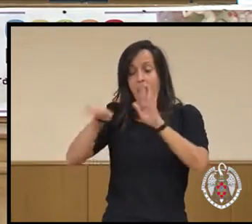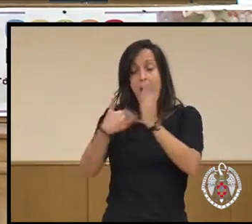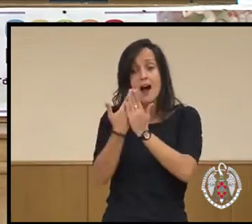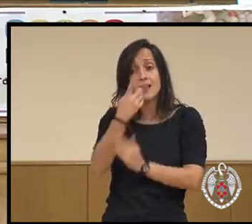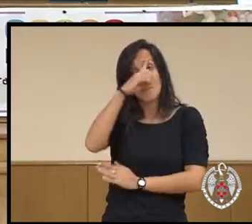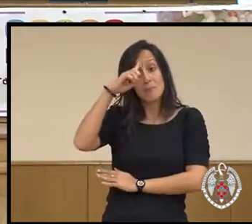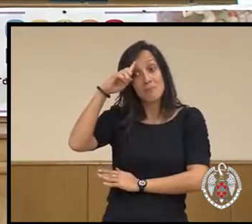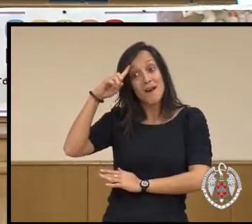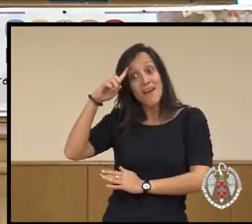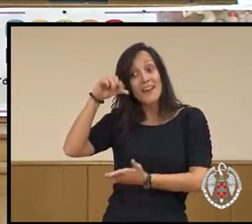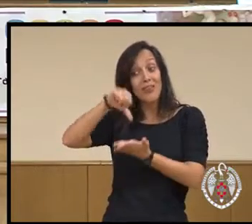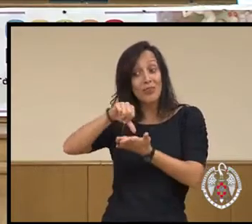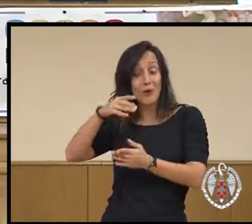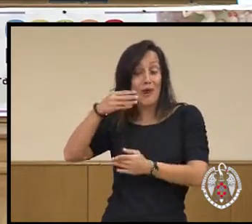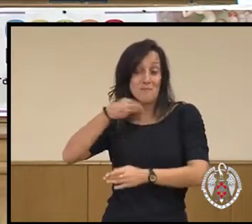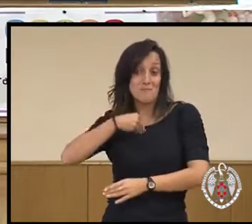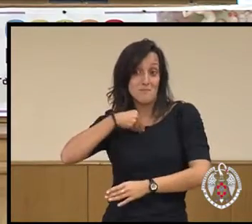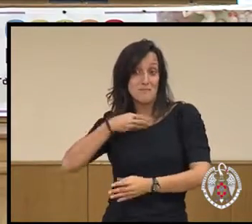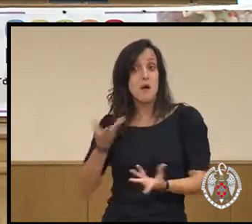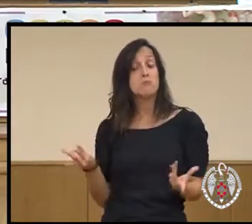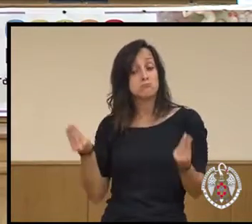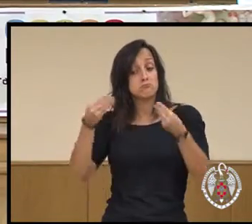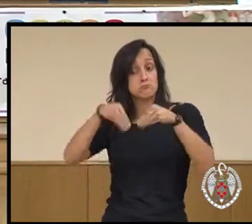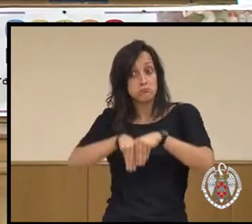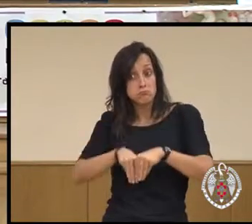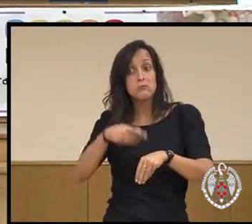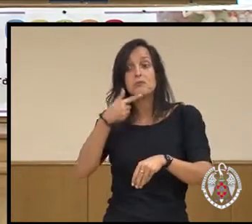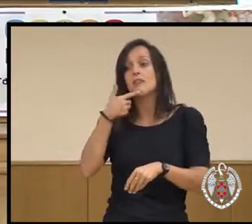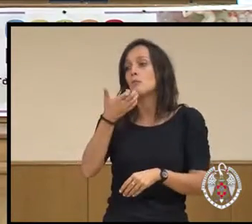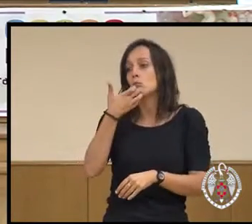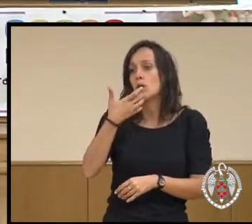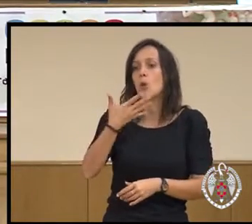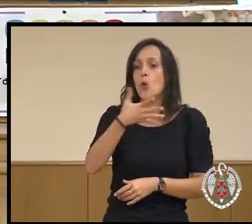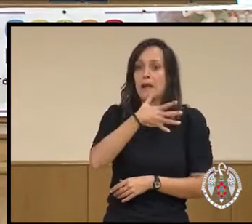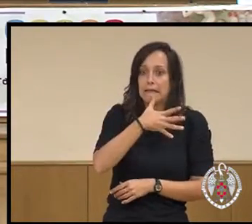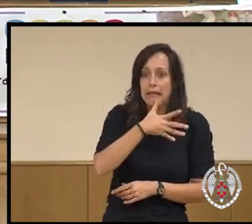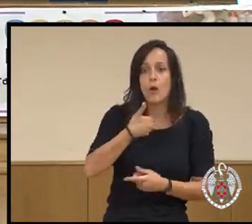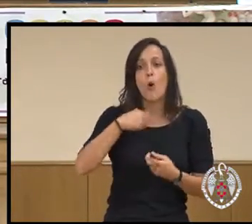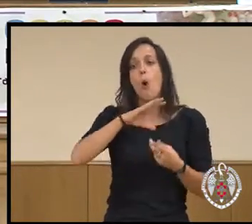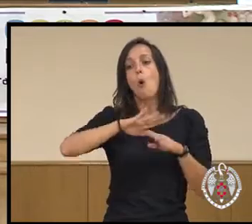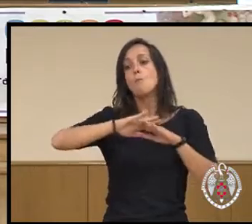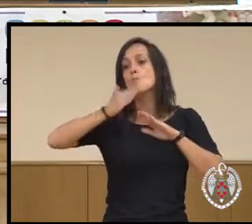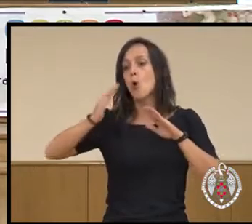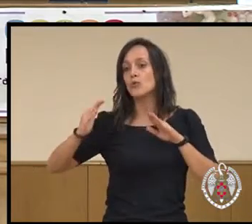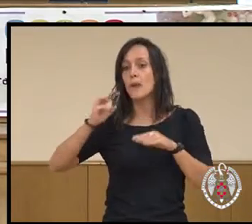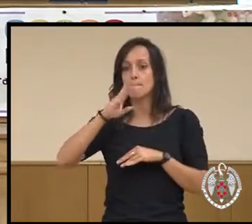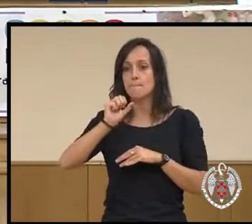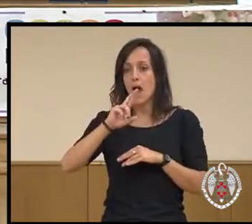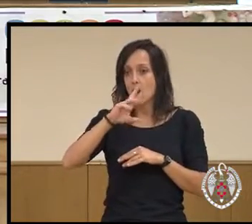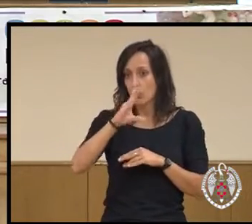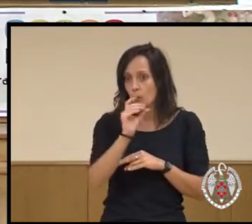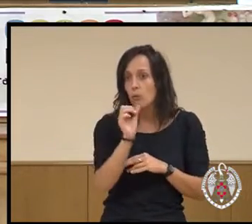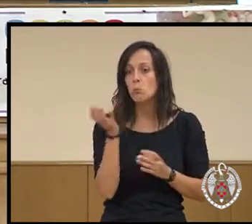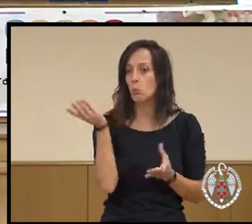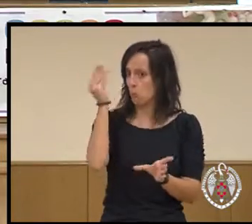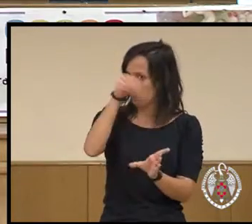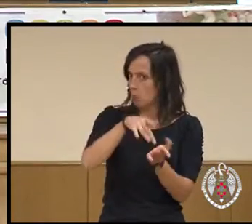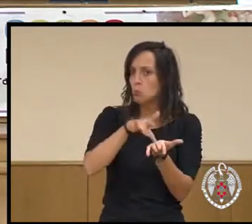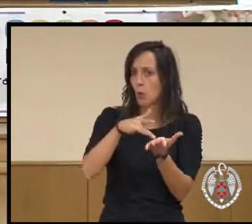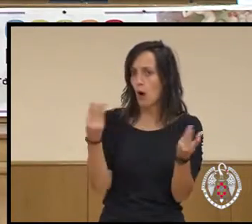Madrid, las estancias del Alcázar, el Palacio del Buen Retiro, el Monte del Pardo, y sobre todo compartieron el profundo amor al